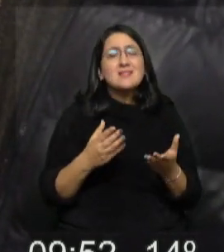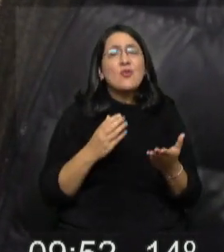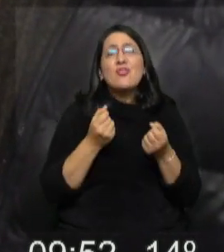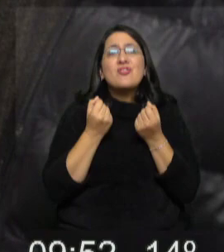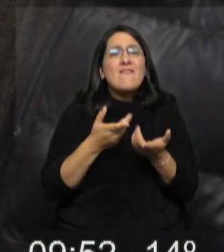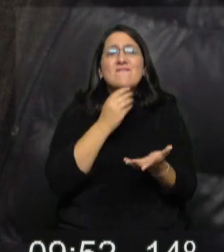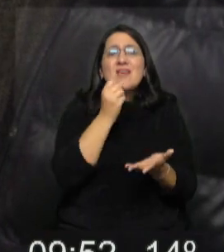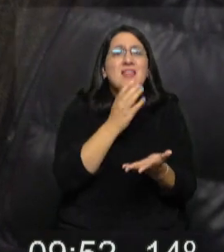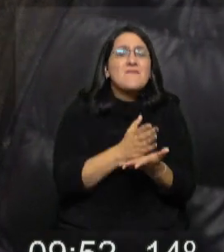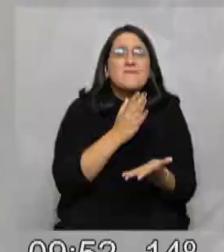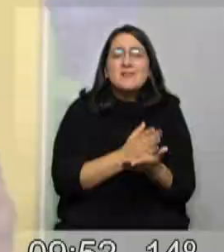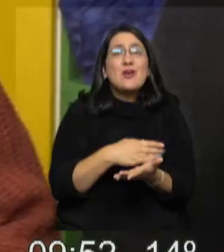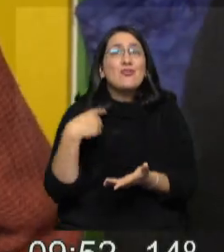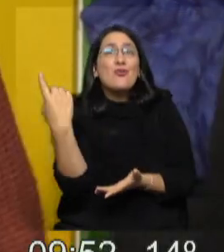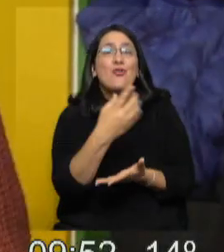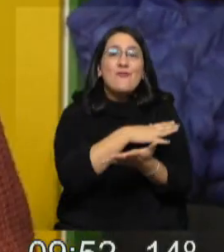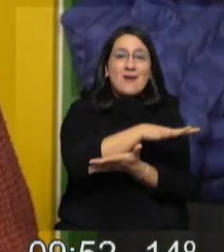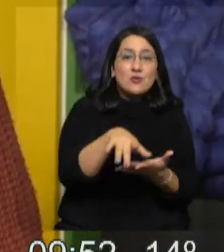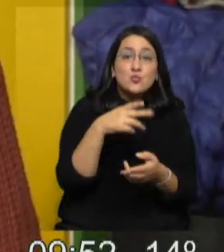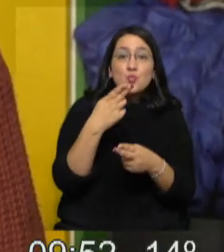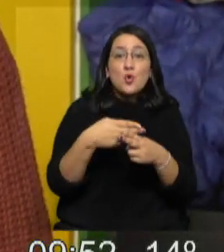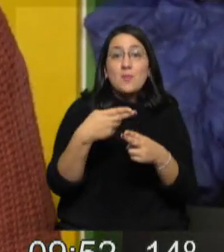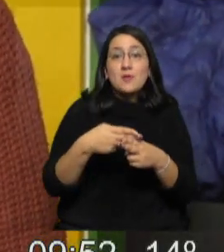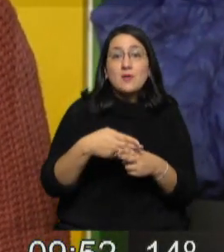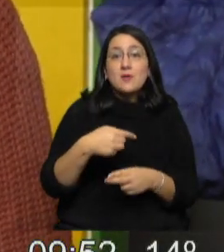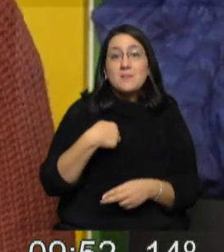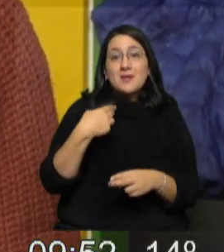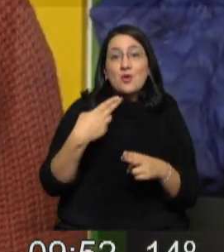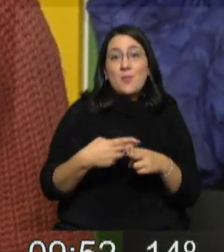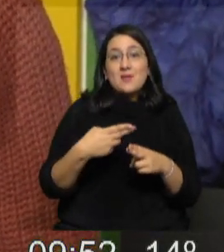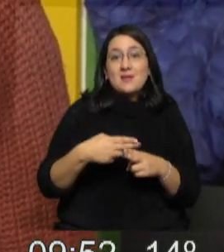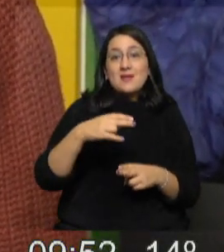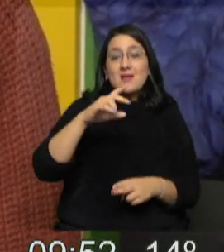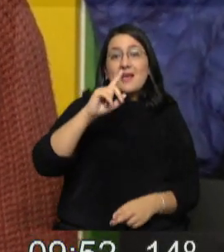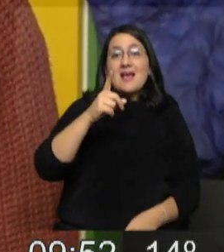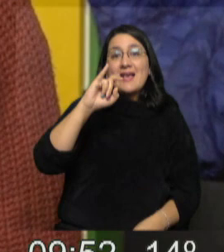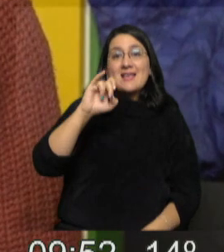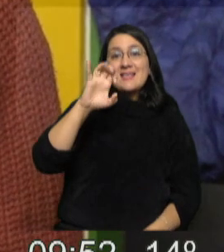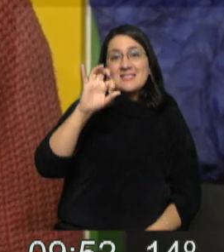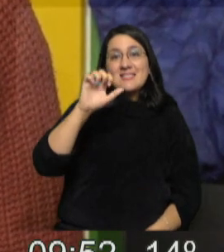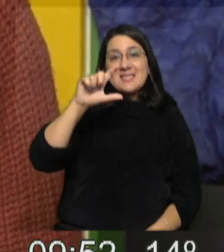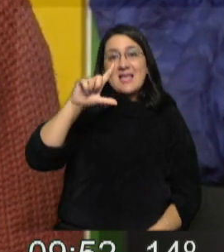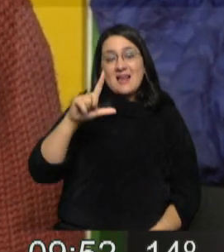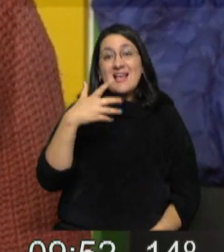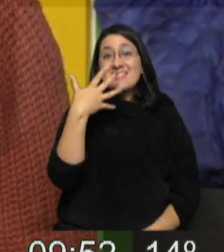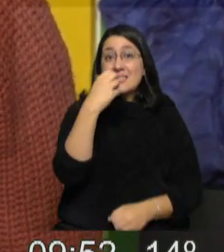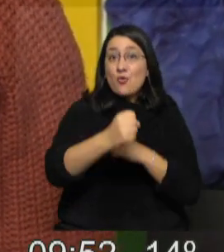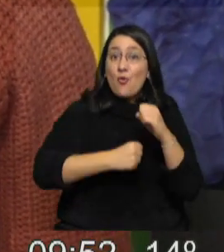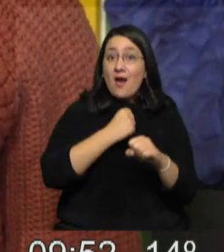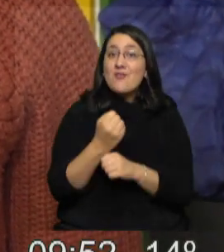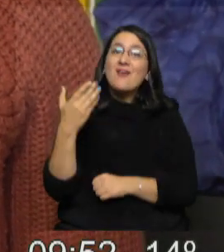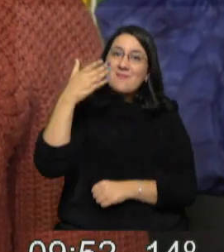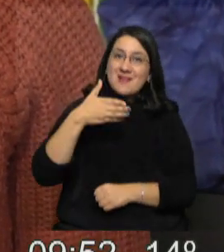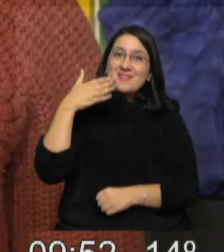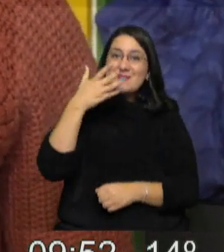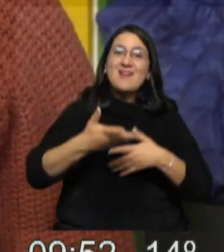mucho el Crece al barrio. ¿Cómo es su nombre? Yo me llamo Giselle. Hace 5 años que vengo